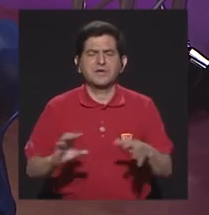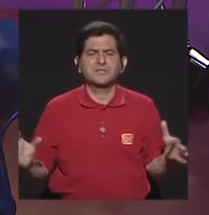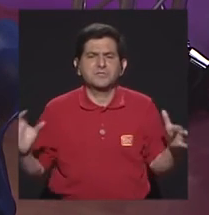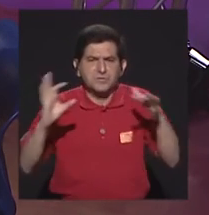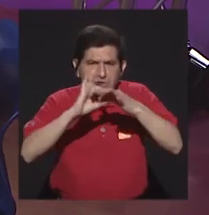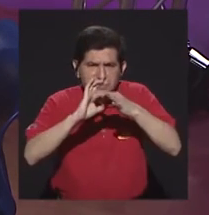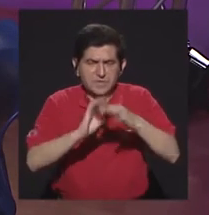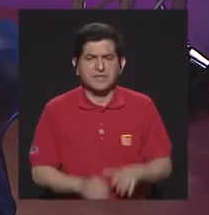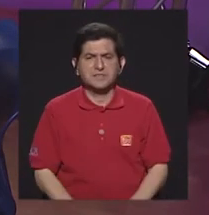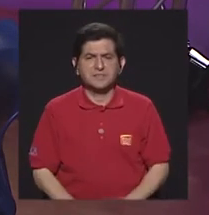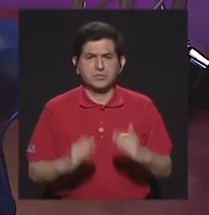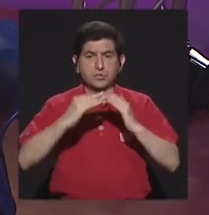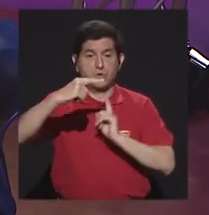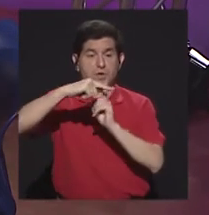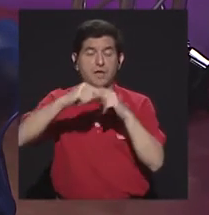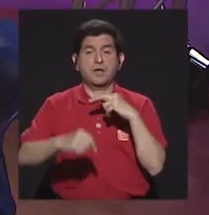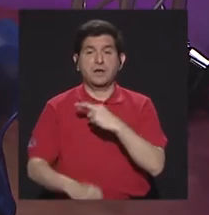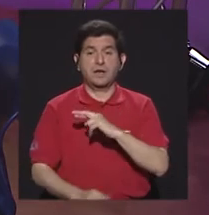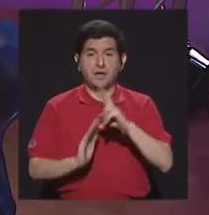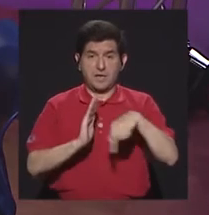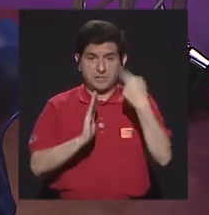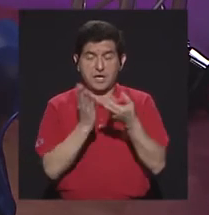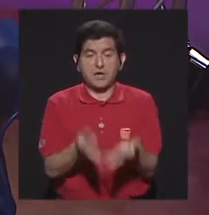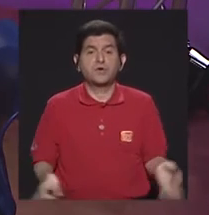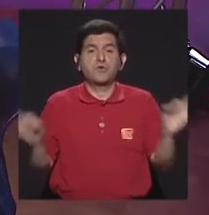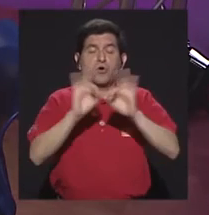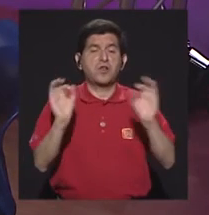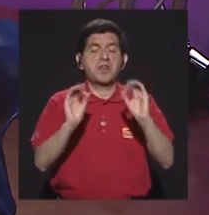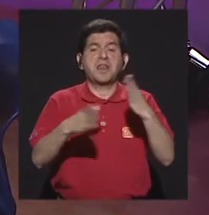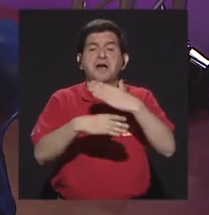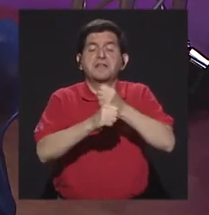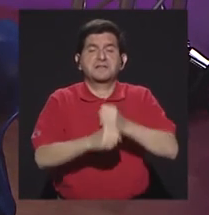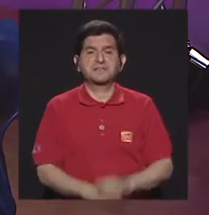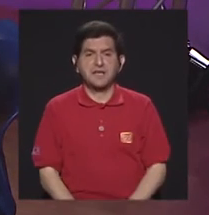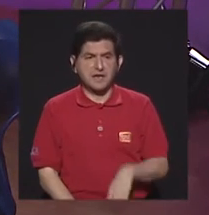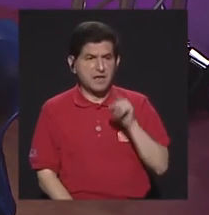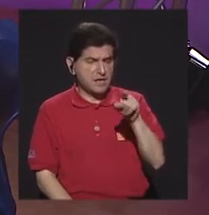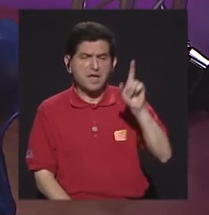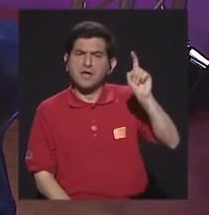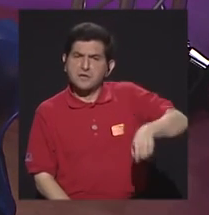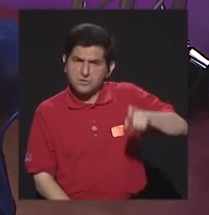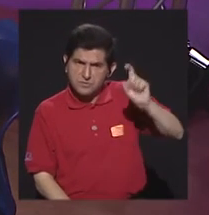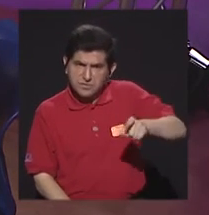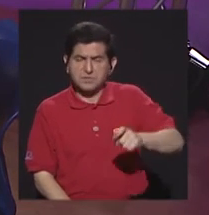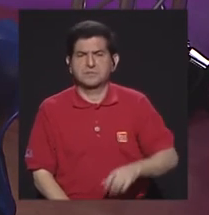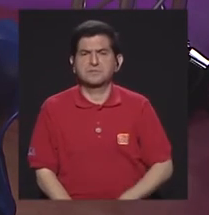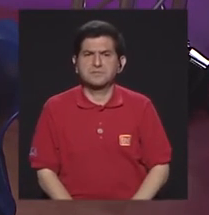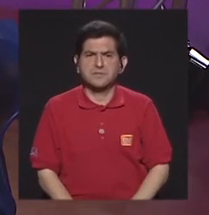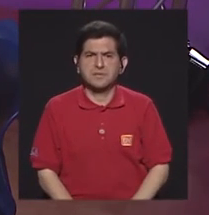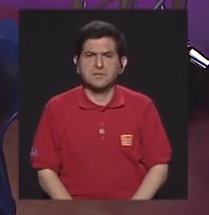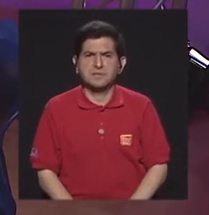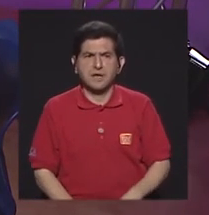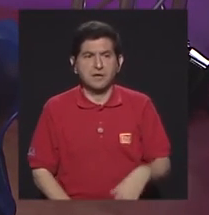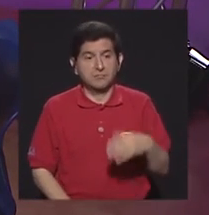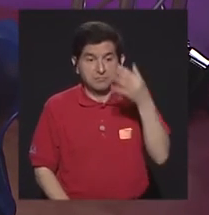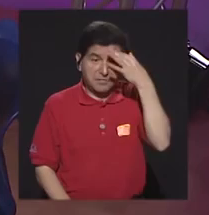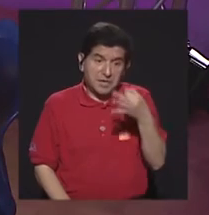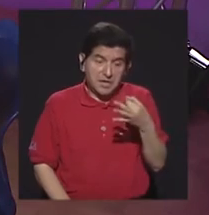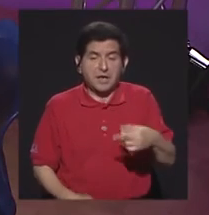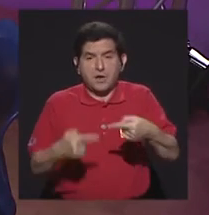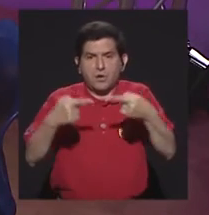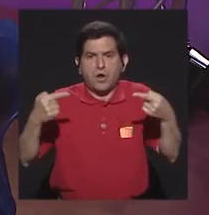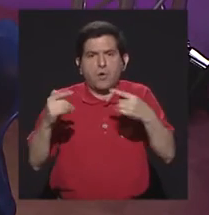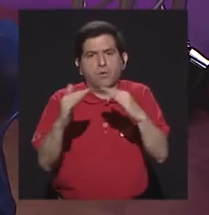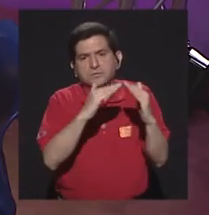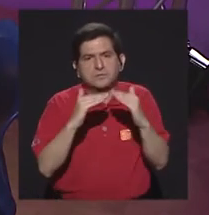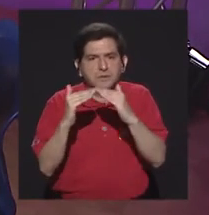las iglesias tienen un papel muy importante, que no han hecho nada y que las iglesias deberían de poner en contra, me imagino que a la